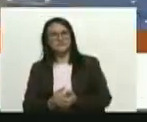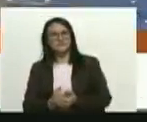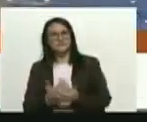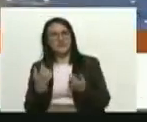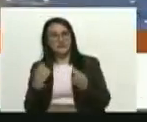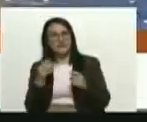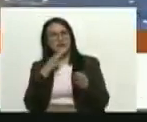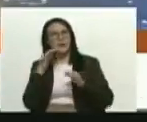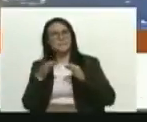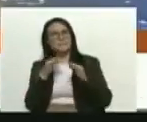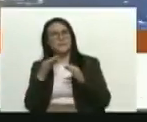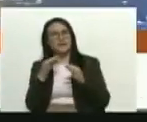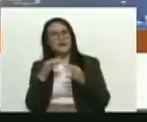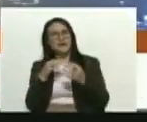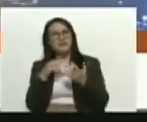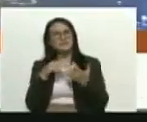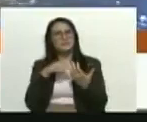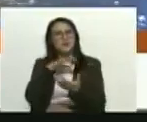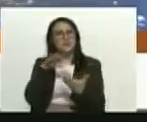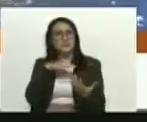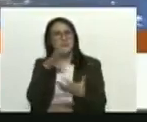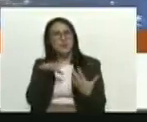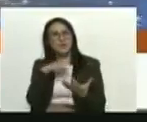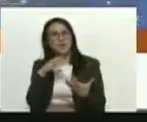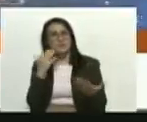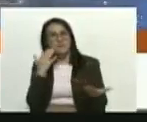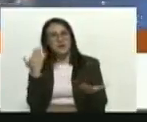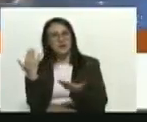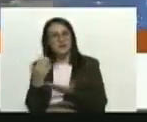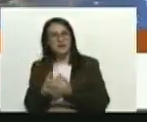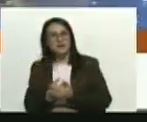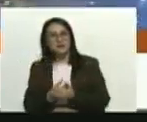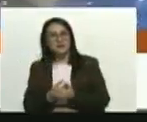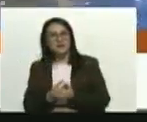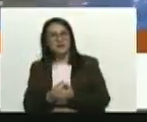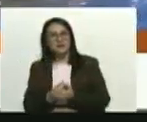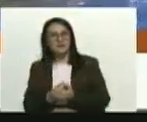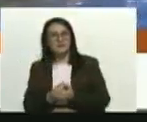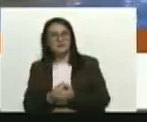intentar explicar esta tragedia. Pues trata de